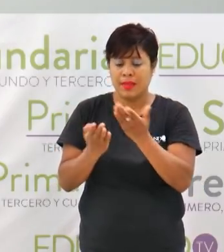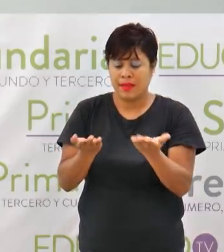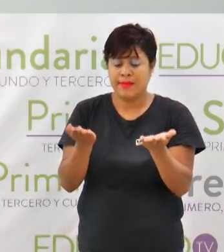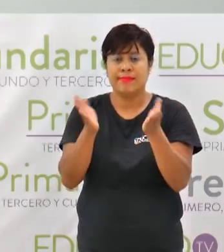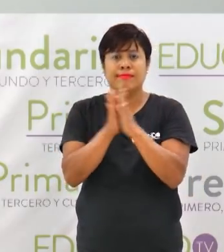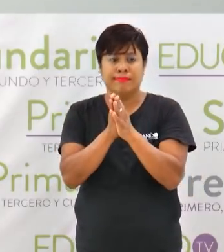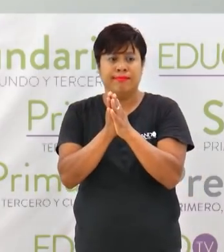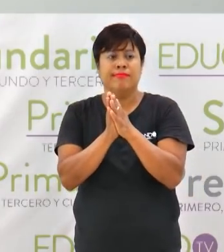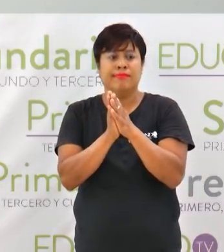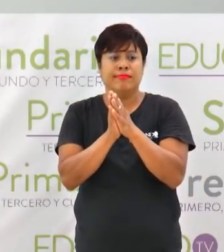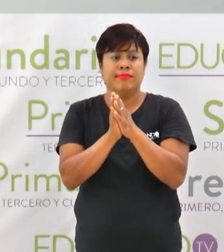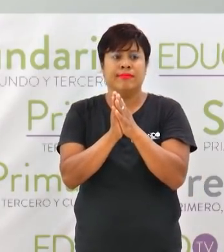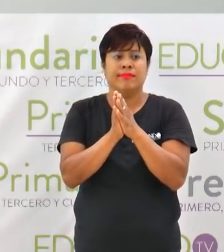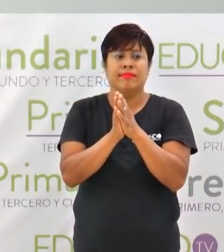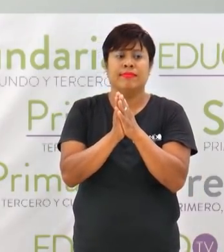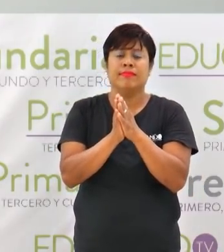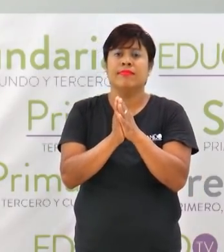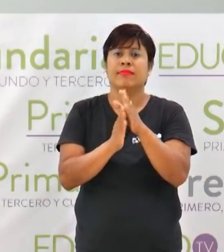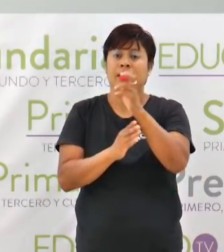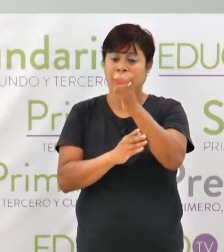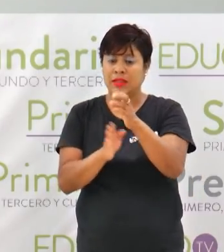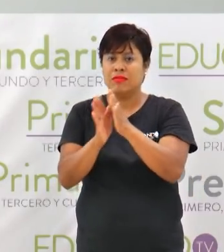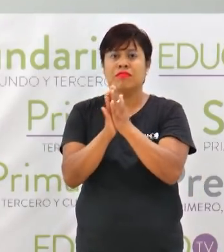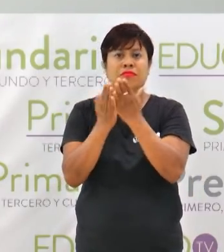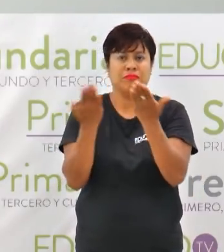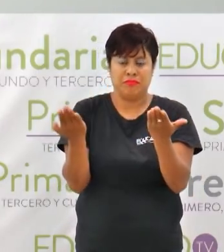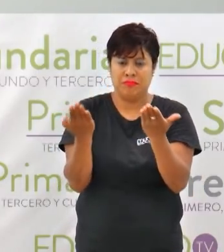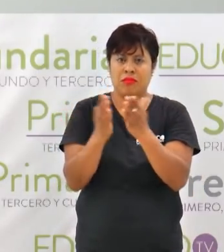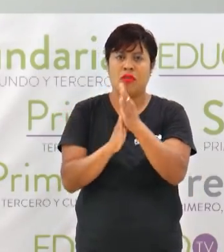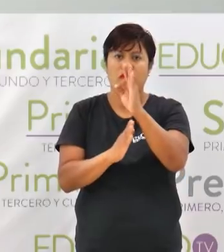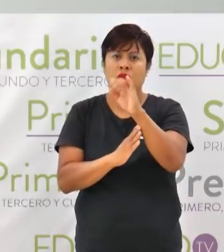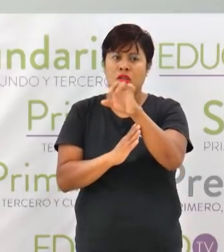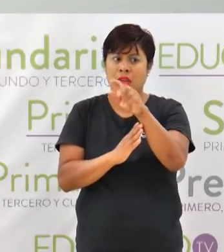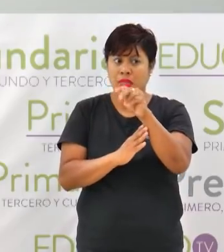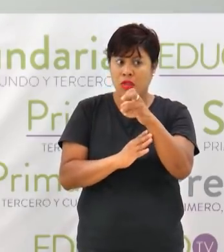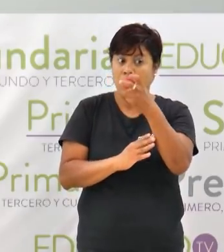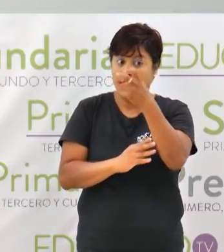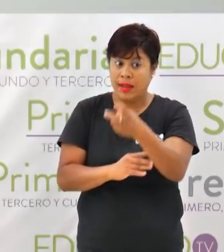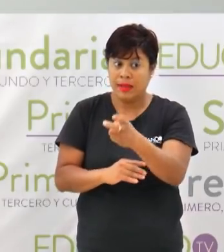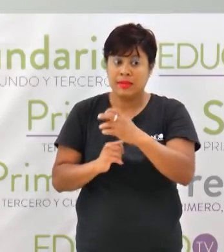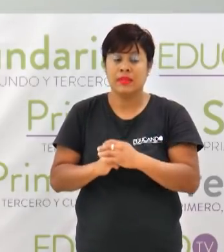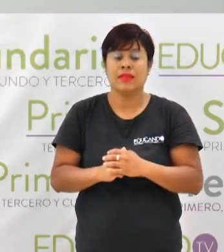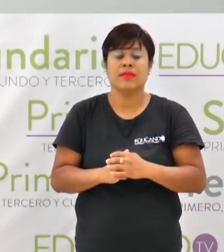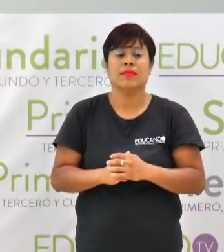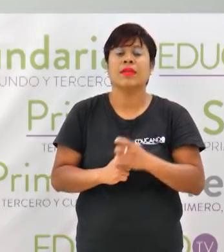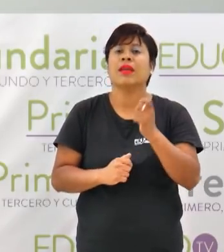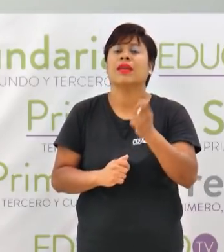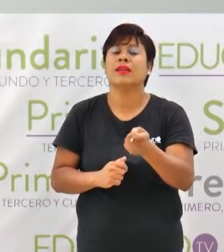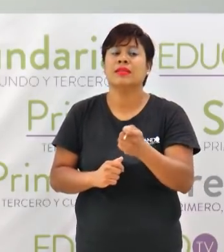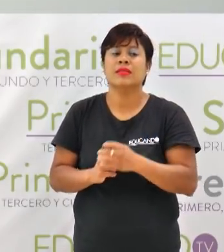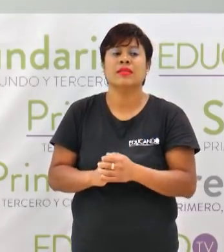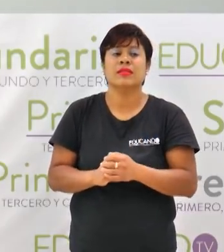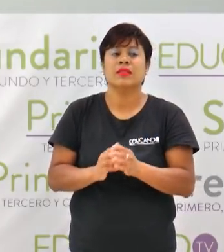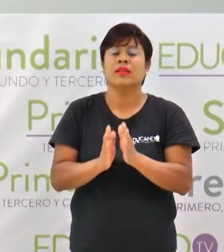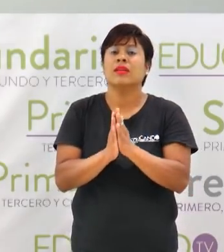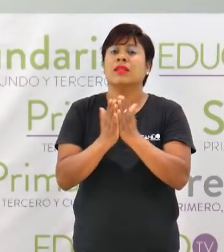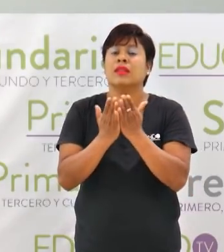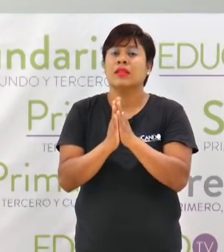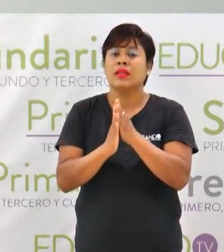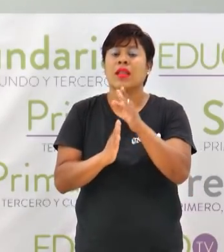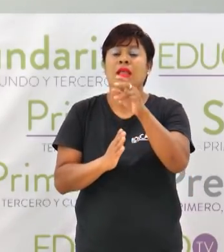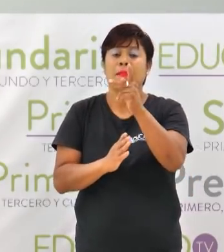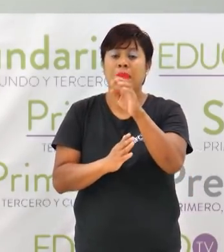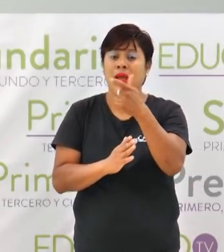sencillo doblez, vamos a tener un folleto, ¿bien? Y este folleto es un tipo de doblez